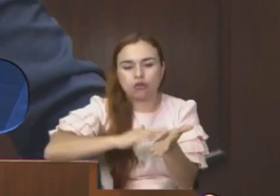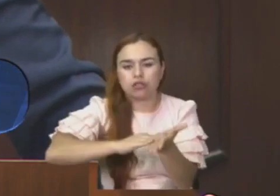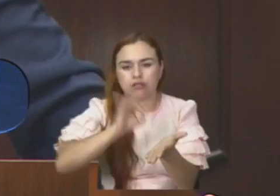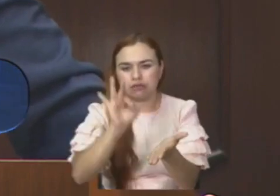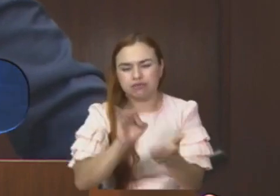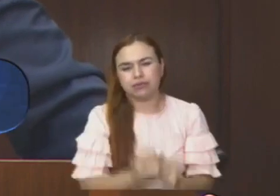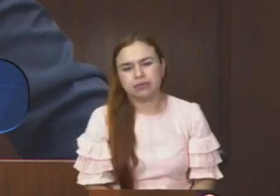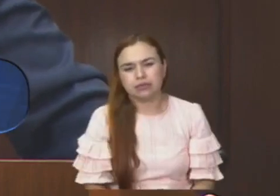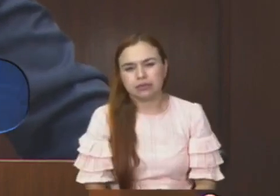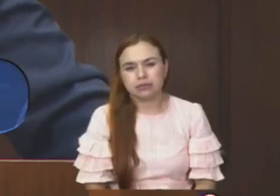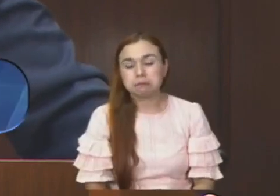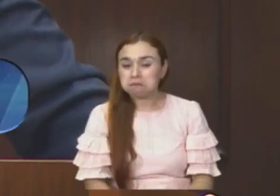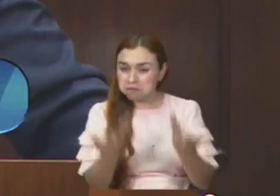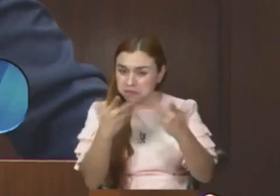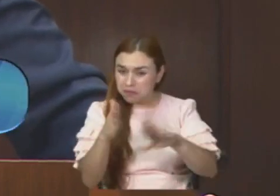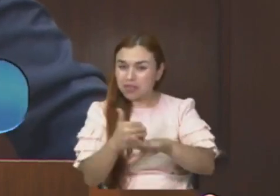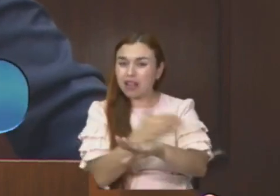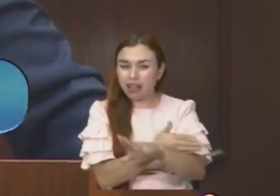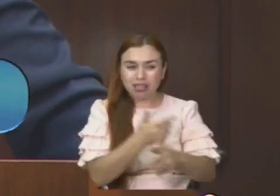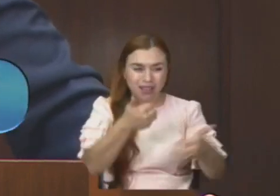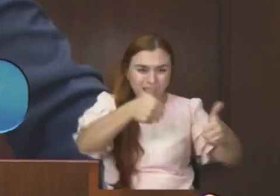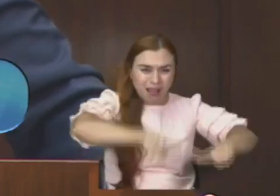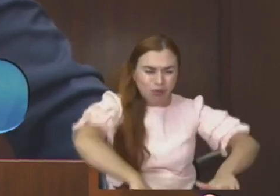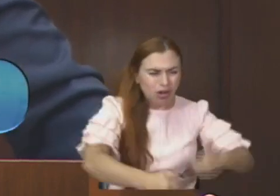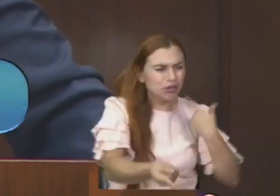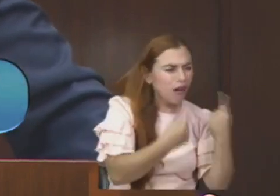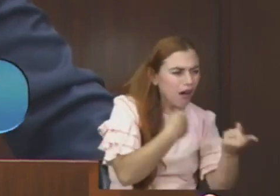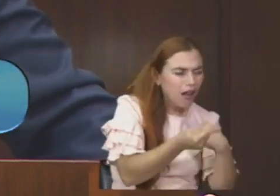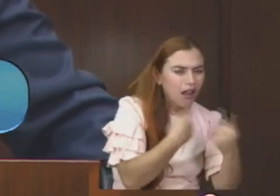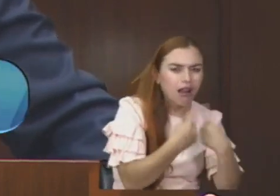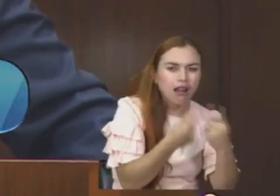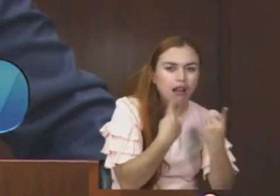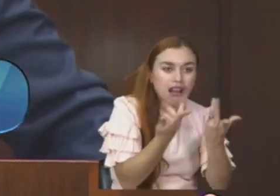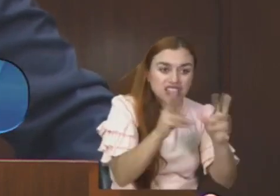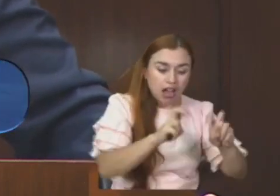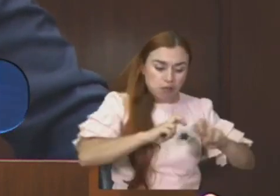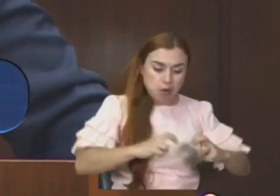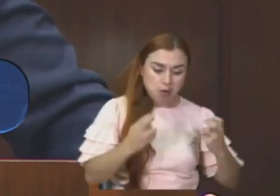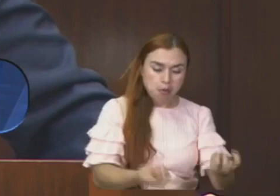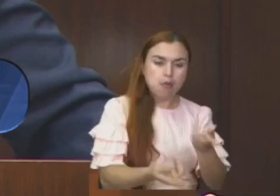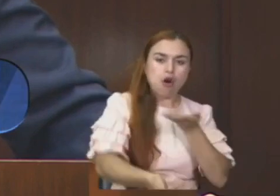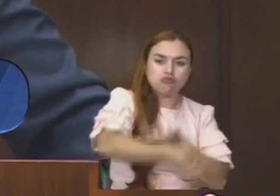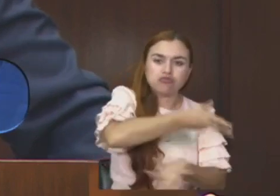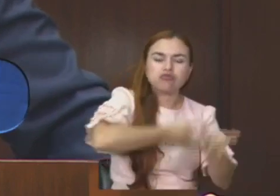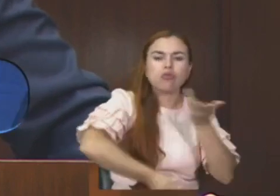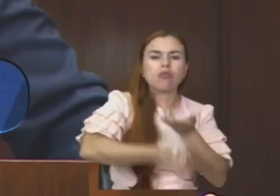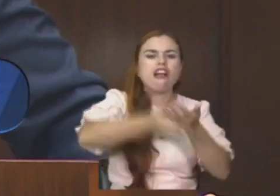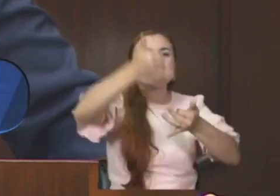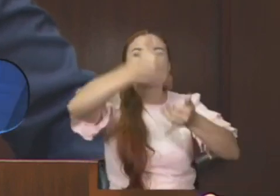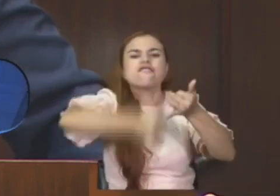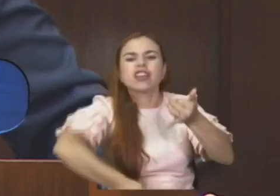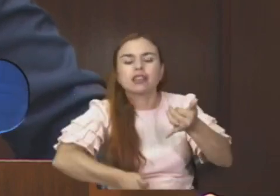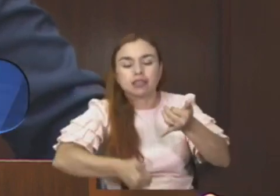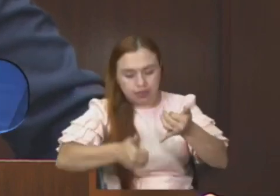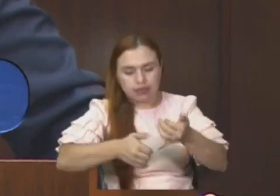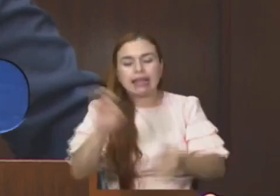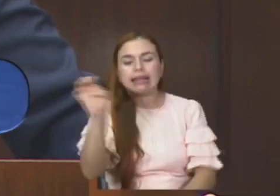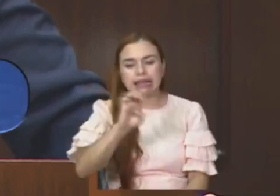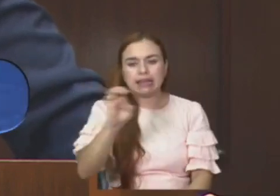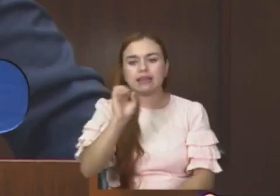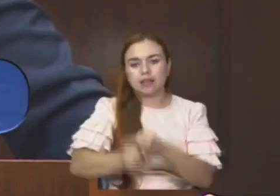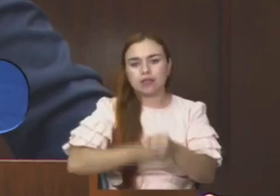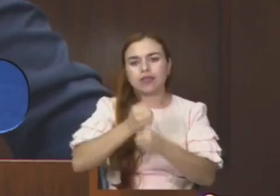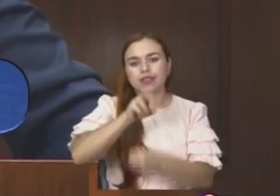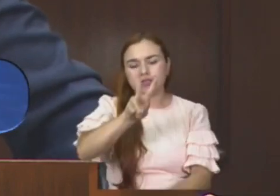negociación concluyó en enero del 2022, cuando el Gobierno Nacional anunció los términos del nuevo